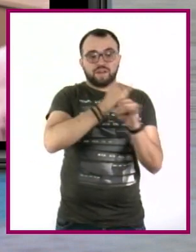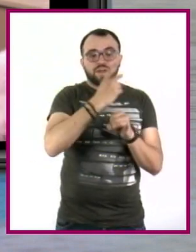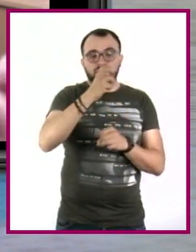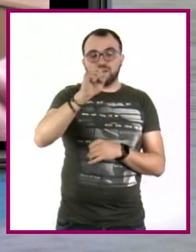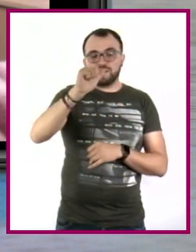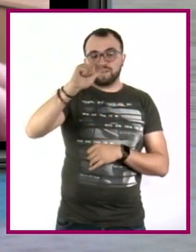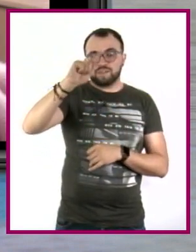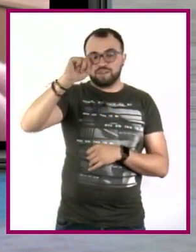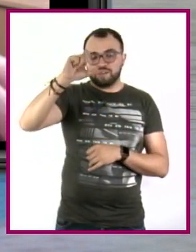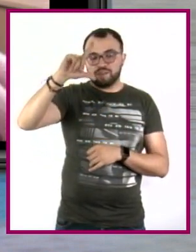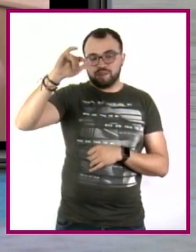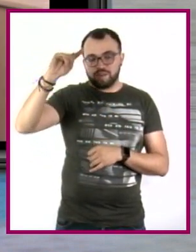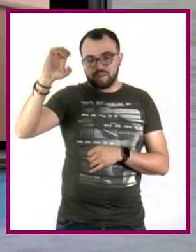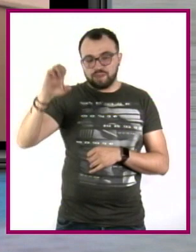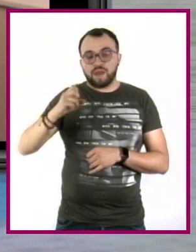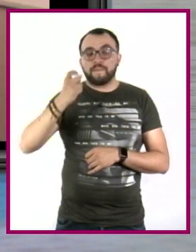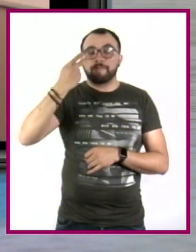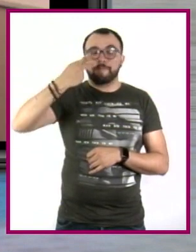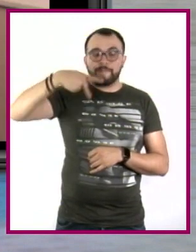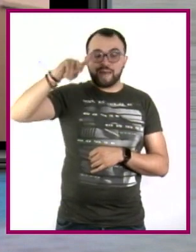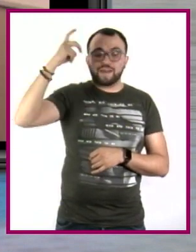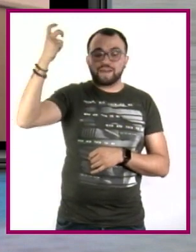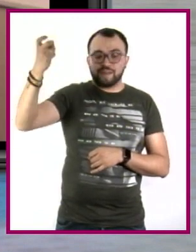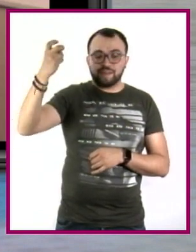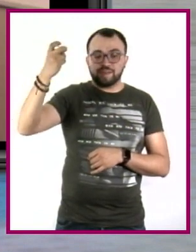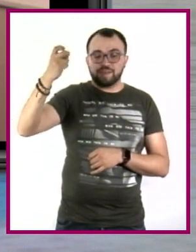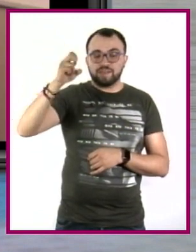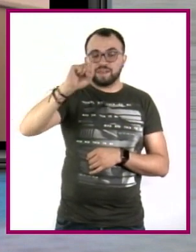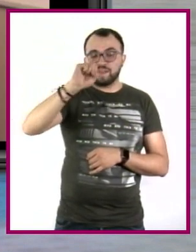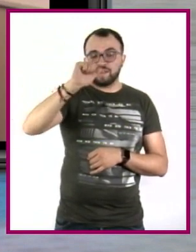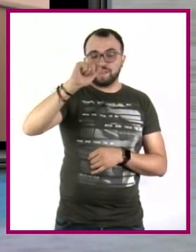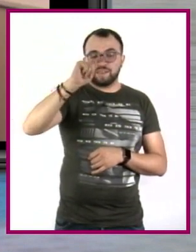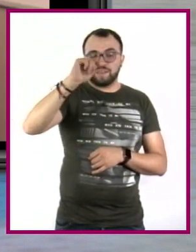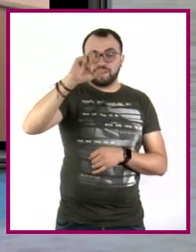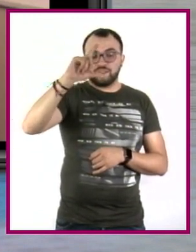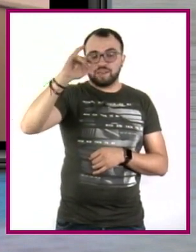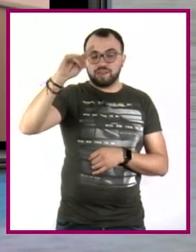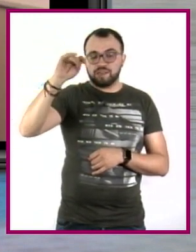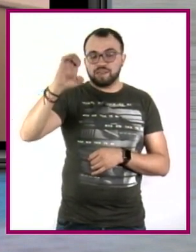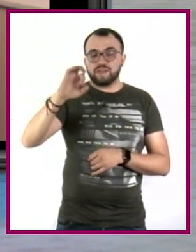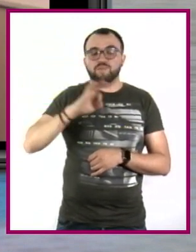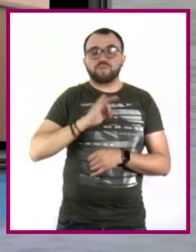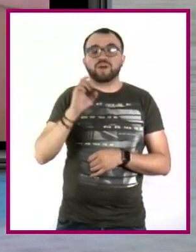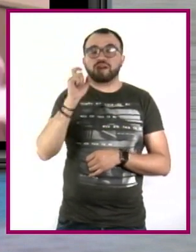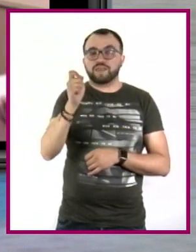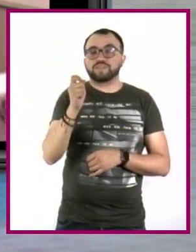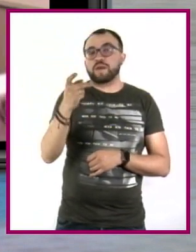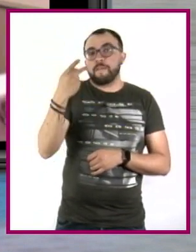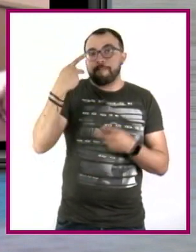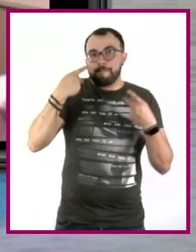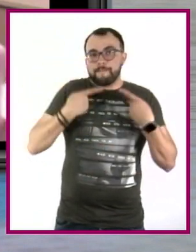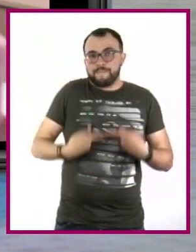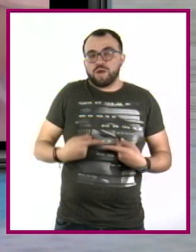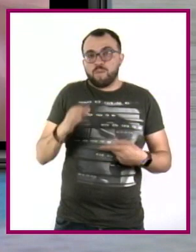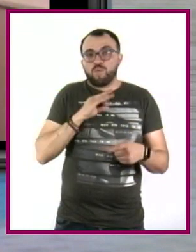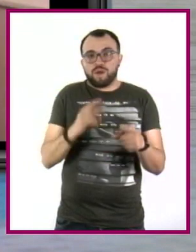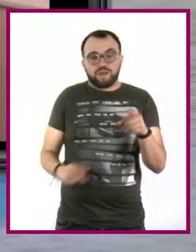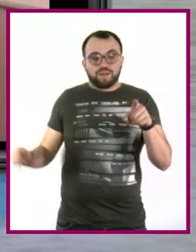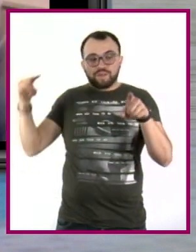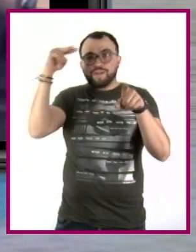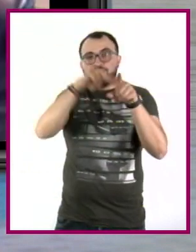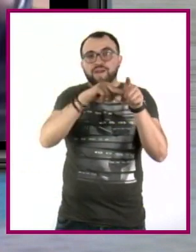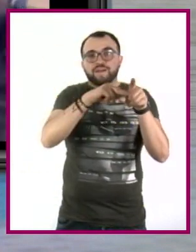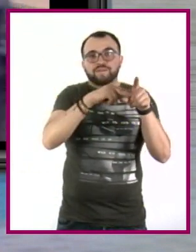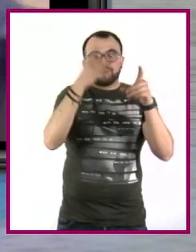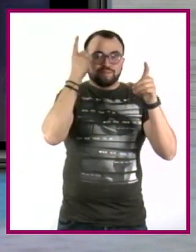¿sí?, pero es un satélite que tiene la virtud, ¿sí?, de que uno puede llegar a él, ¿sí?